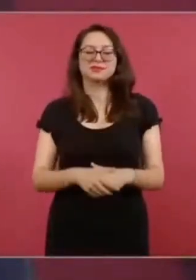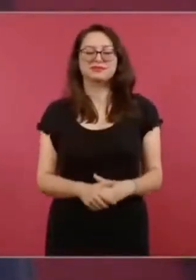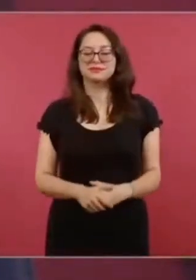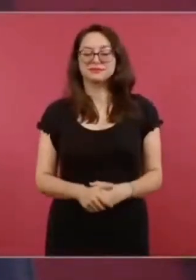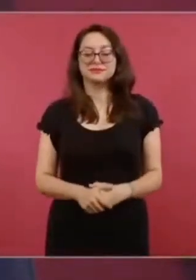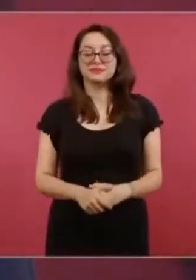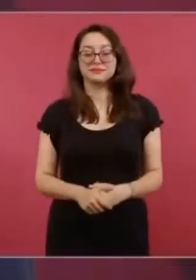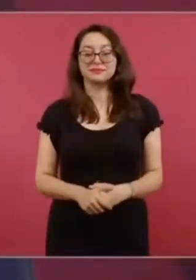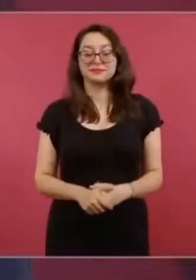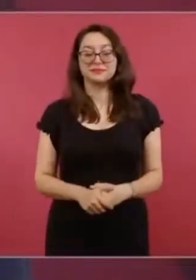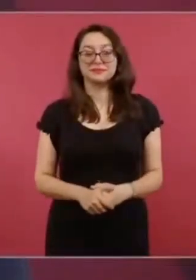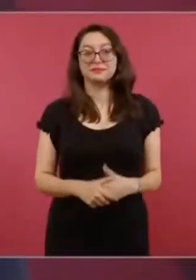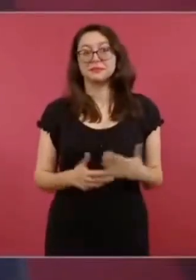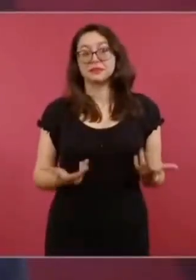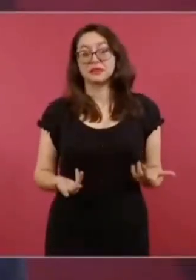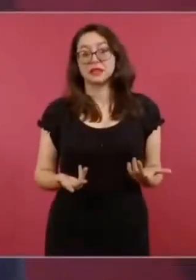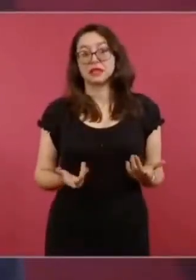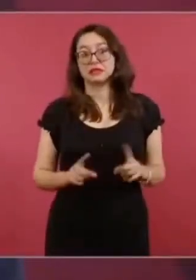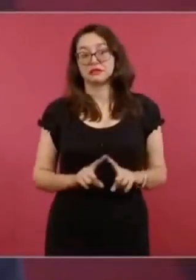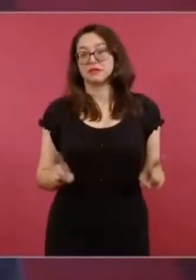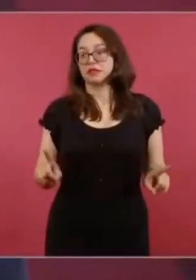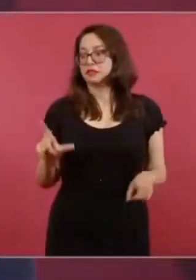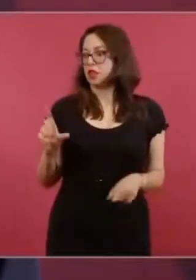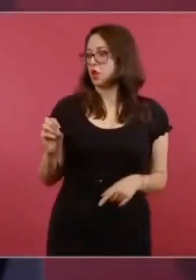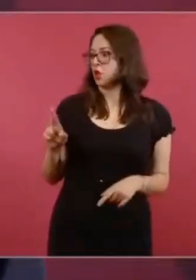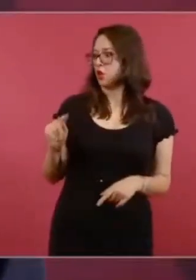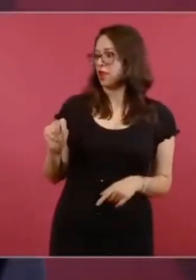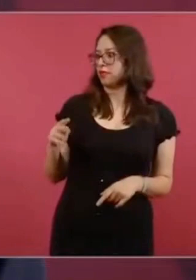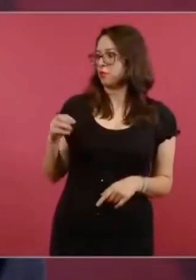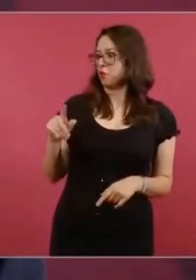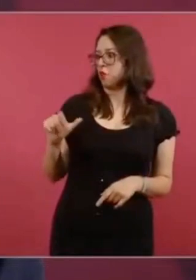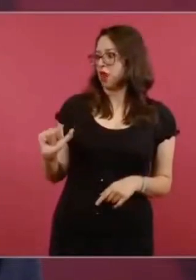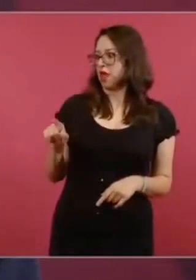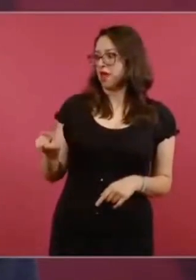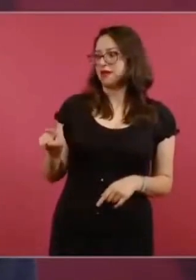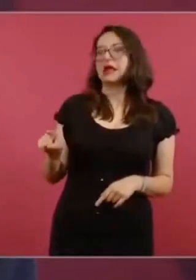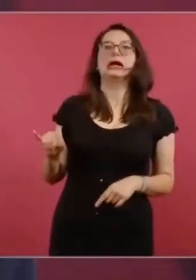Y Lore de Mola encarna la corrupción.